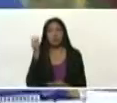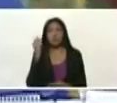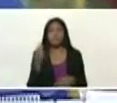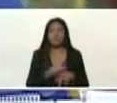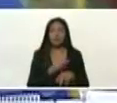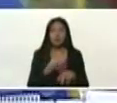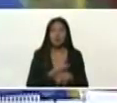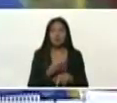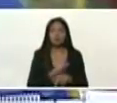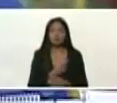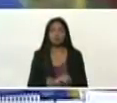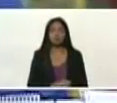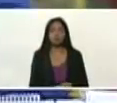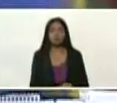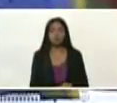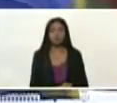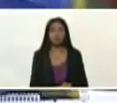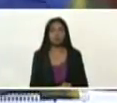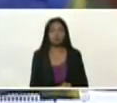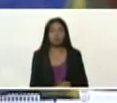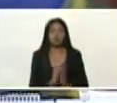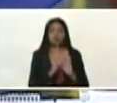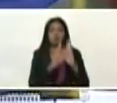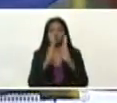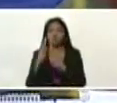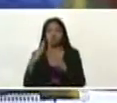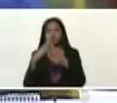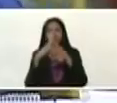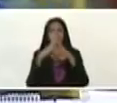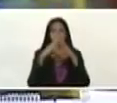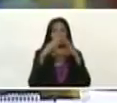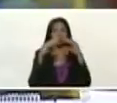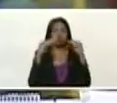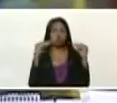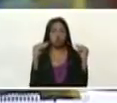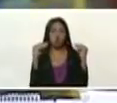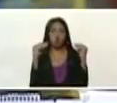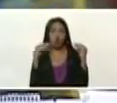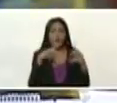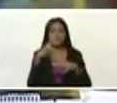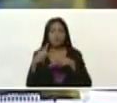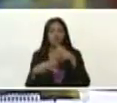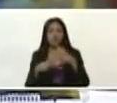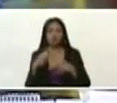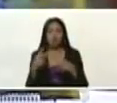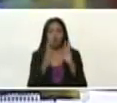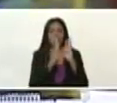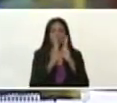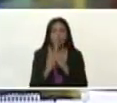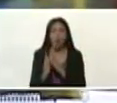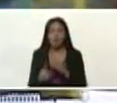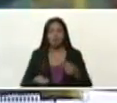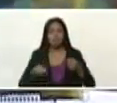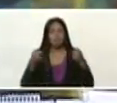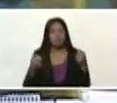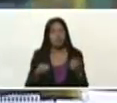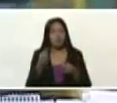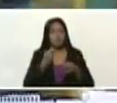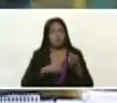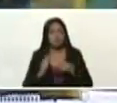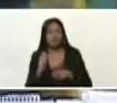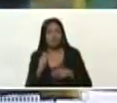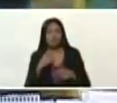gobierno, es organizar todas las redes de producción, distribución, mercadeo